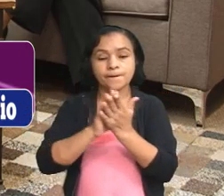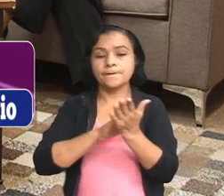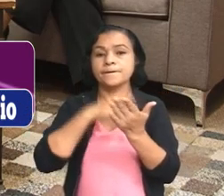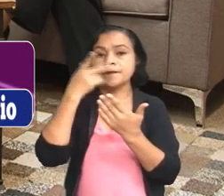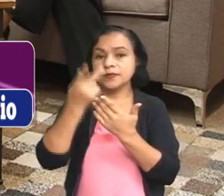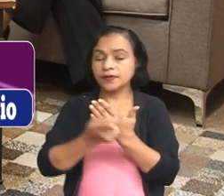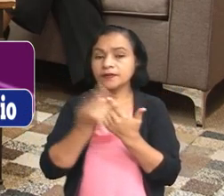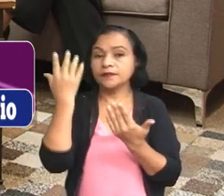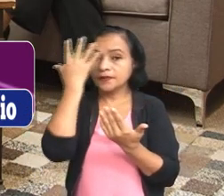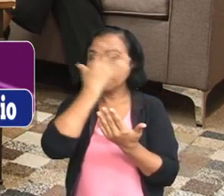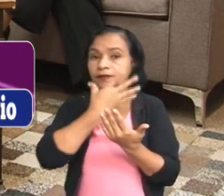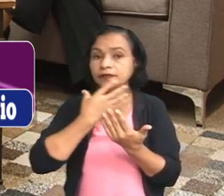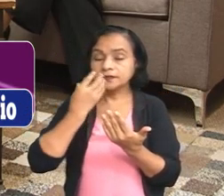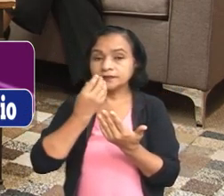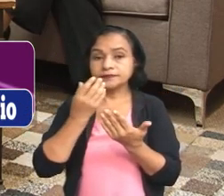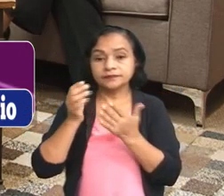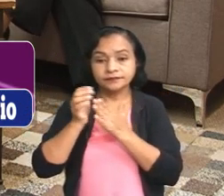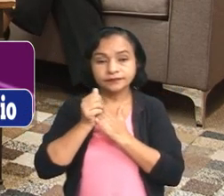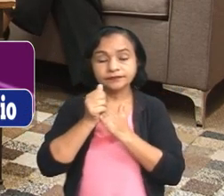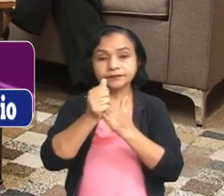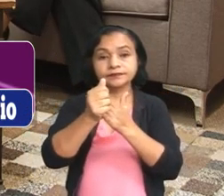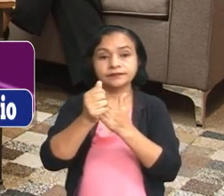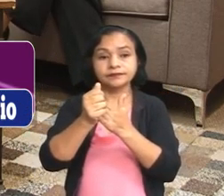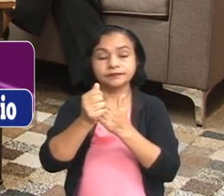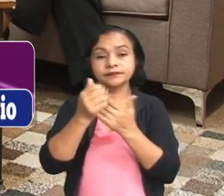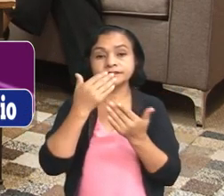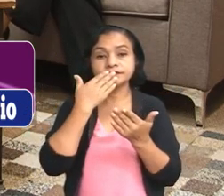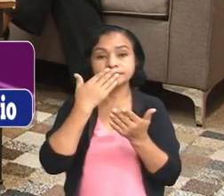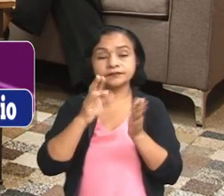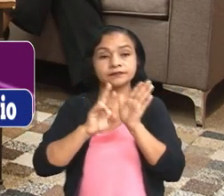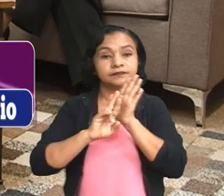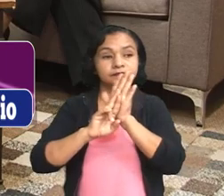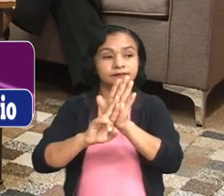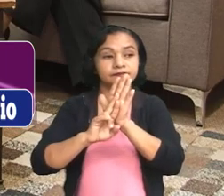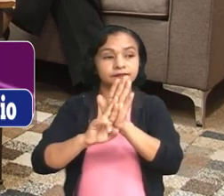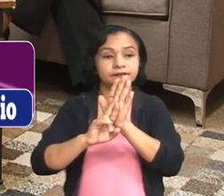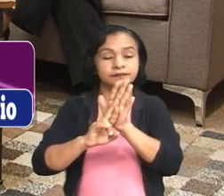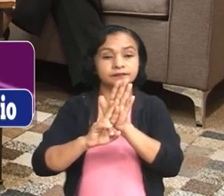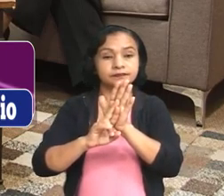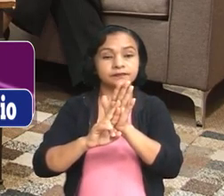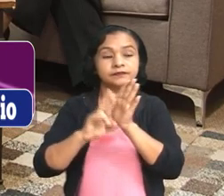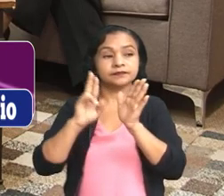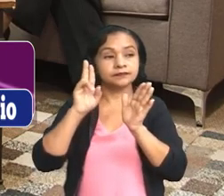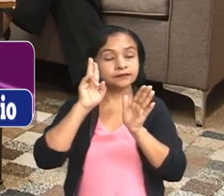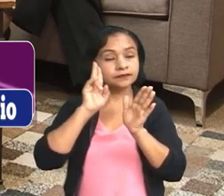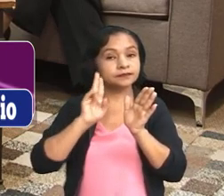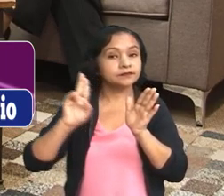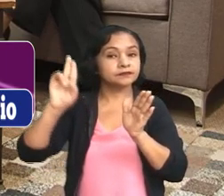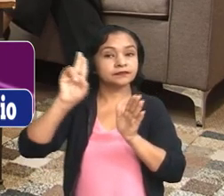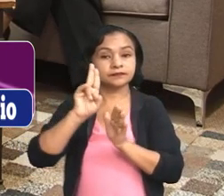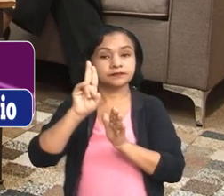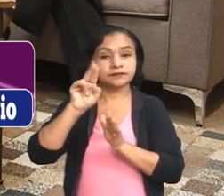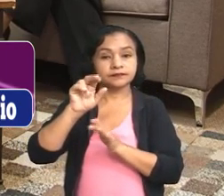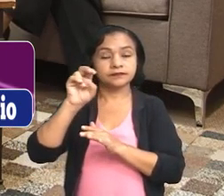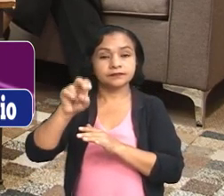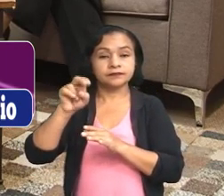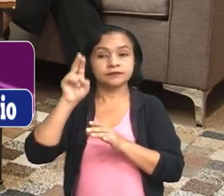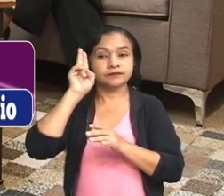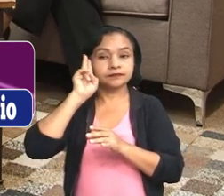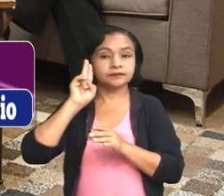muy bonito que ha sido un pilotaje, pero que ha dado buenos resultados junto con la UNAM, y es en la Universidad en el